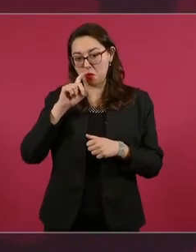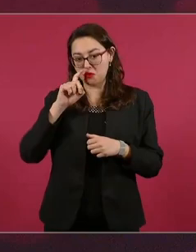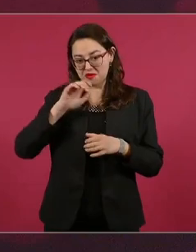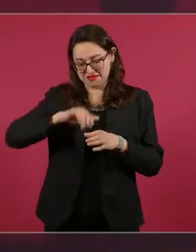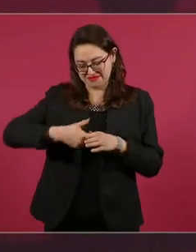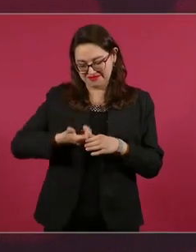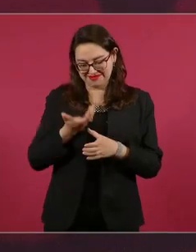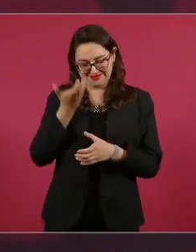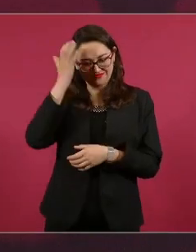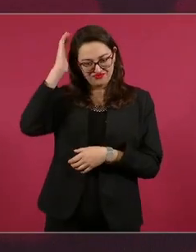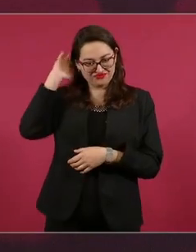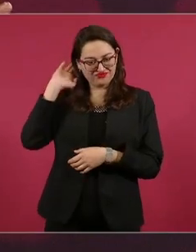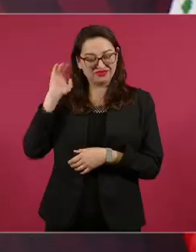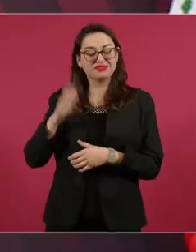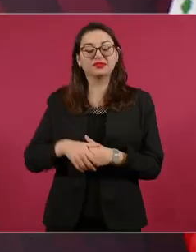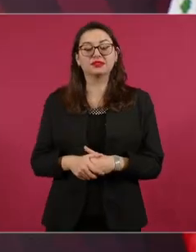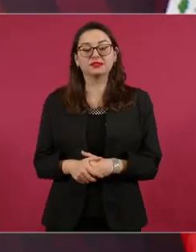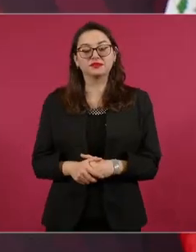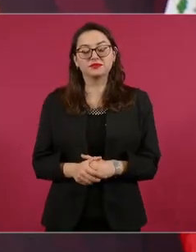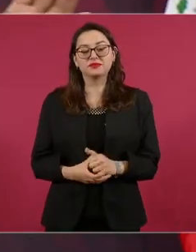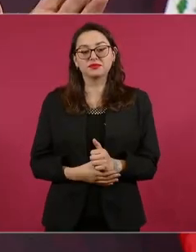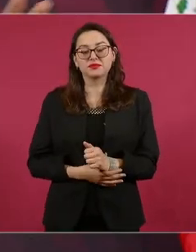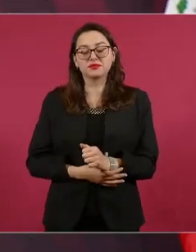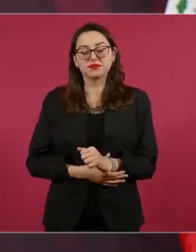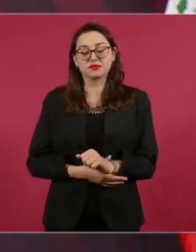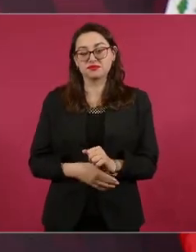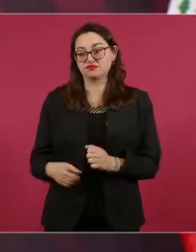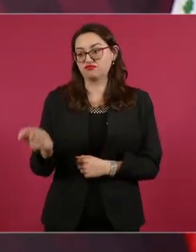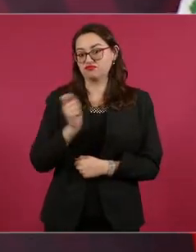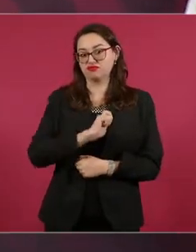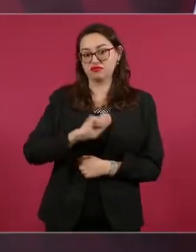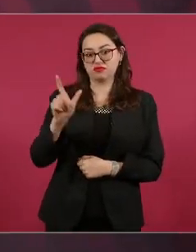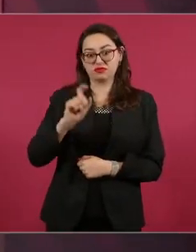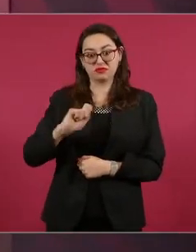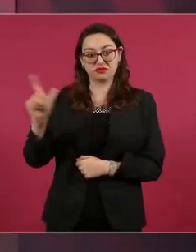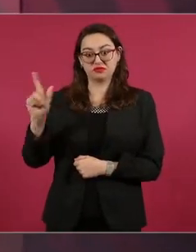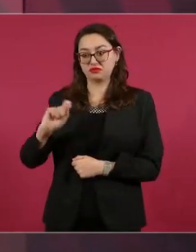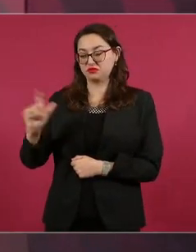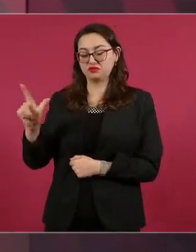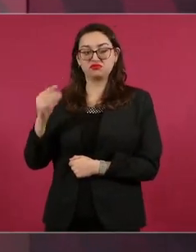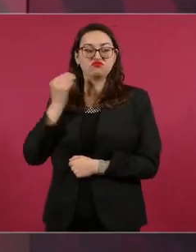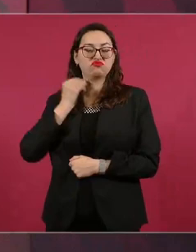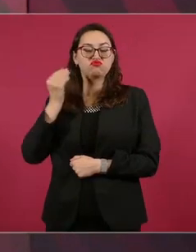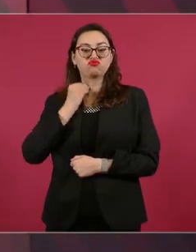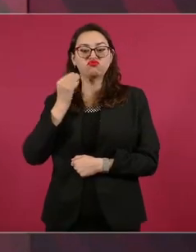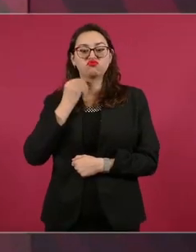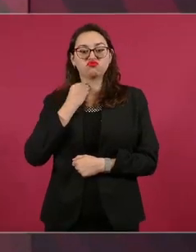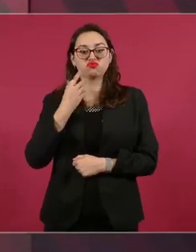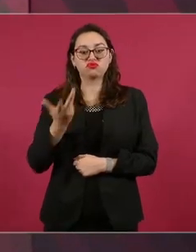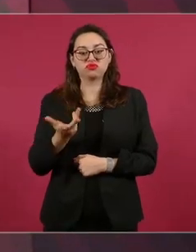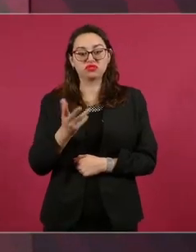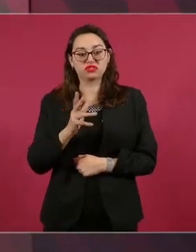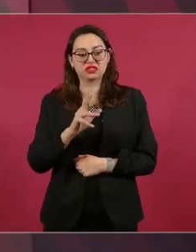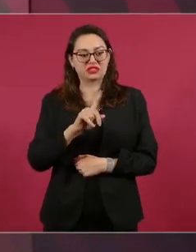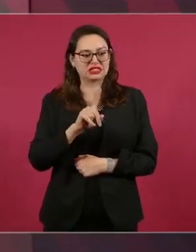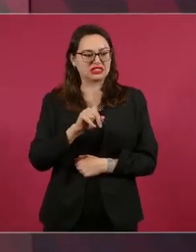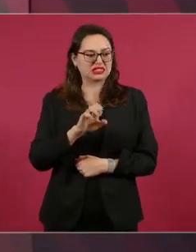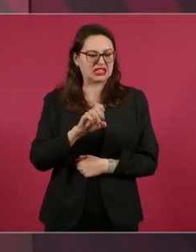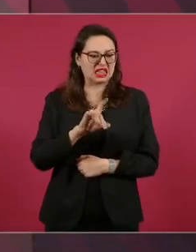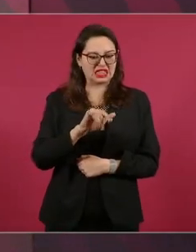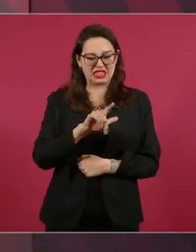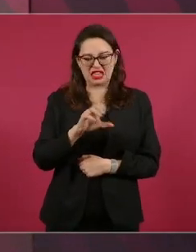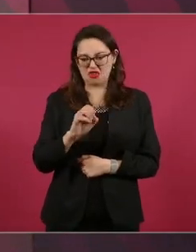Y eran famosos. Se anunciaban, esto en la época de Cedillo, de Salinas, Cedillo,